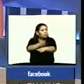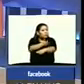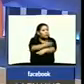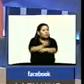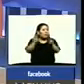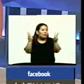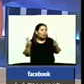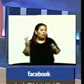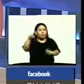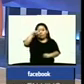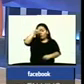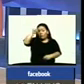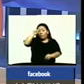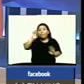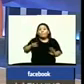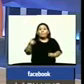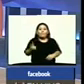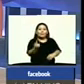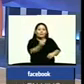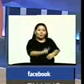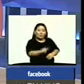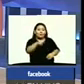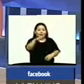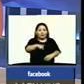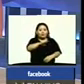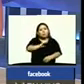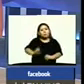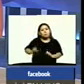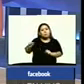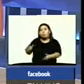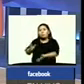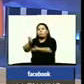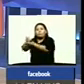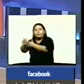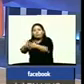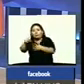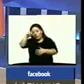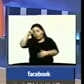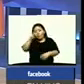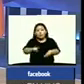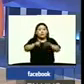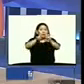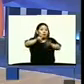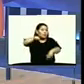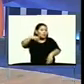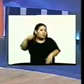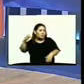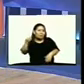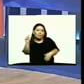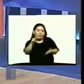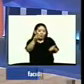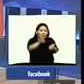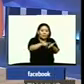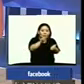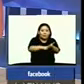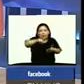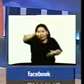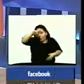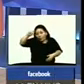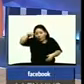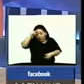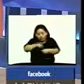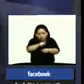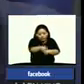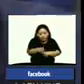laboral para que salvadoreños puedan trabajar en Estados Unidos. Habló de 6,000 visas de trabajo agrícola. Veamos.